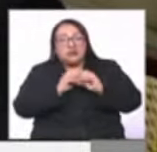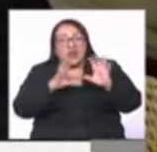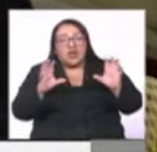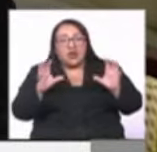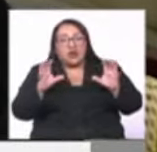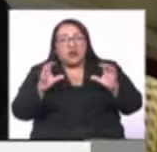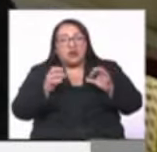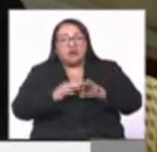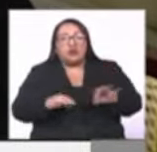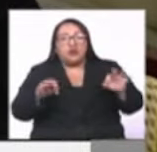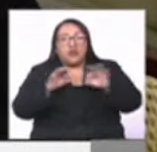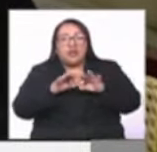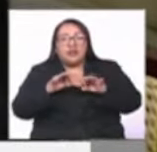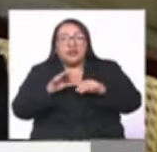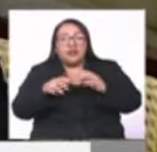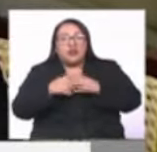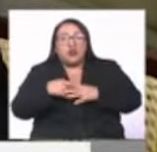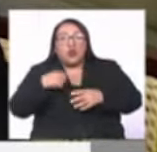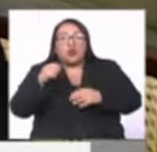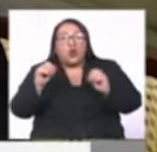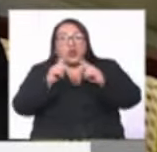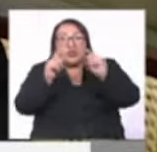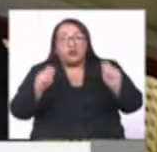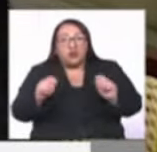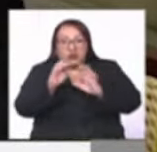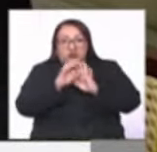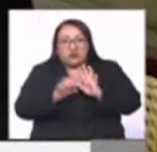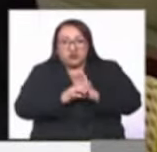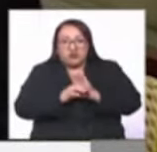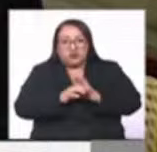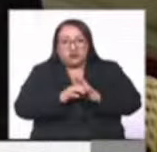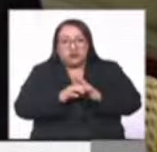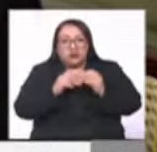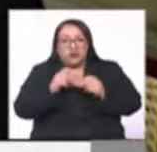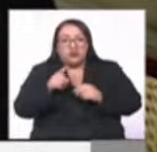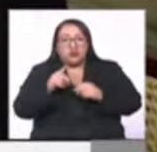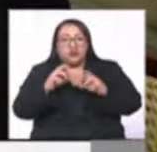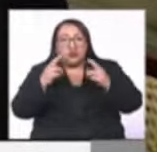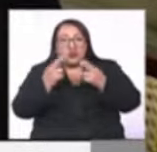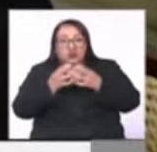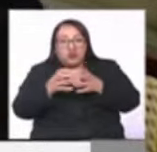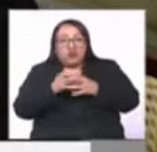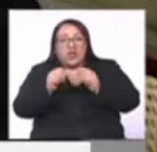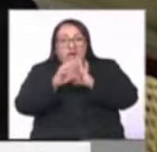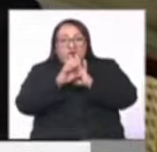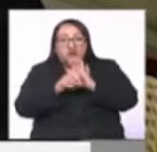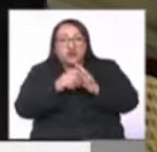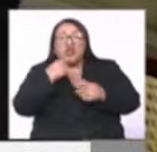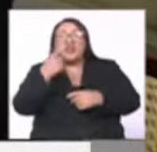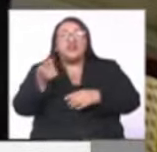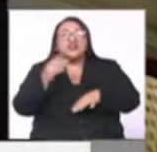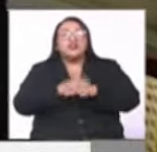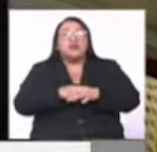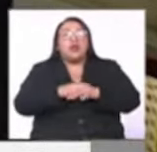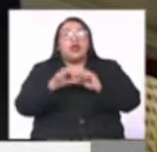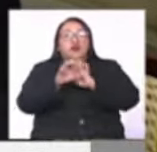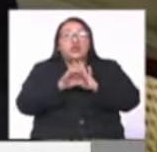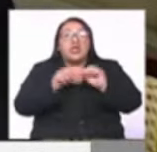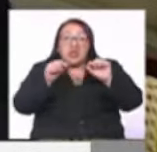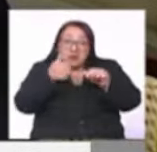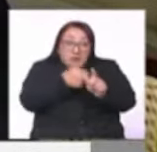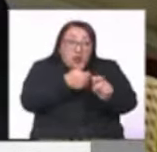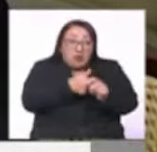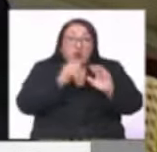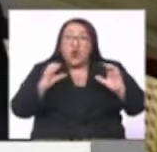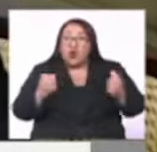jurisdicción ordinaria o el tribunal constitucional en su calidad de supremo intérprete de la Constitución y el propio congreso de la